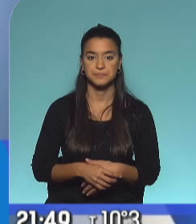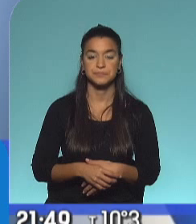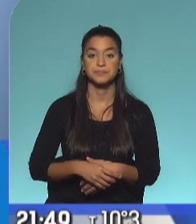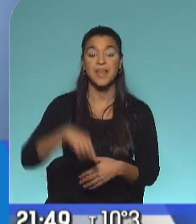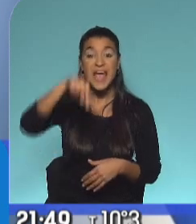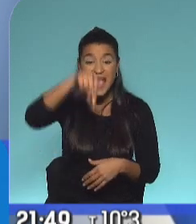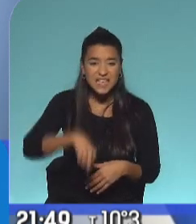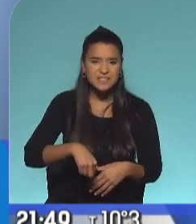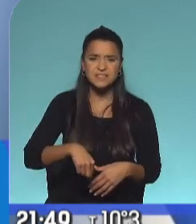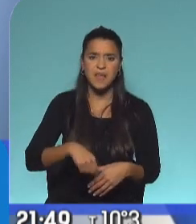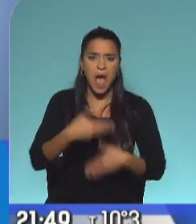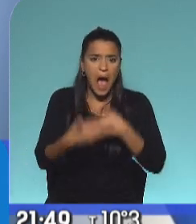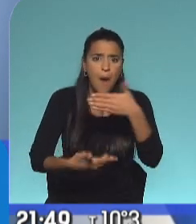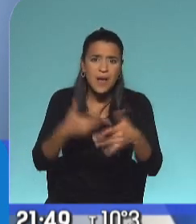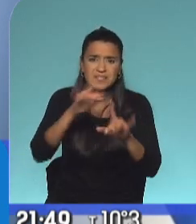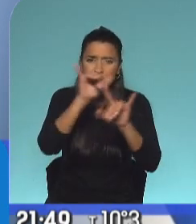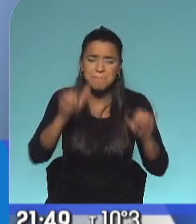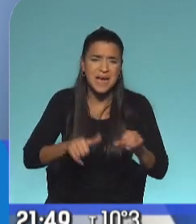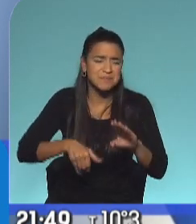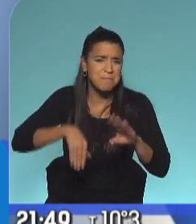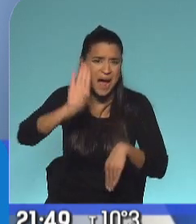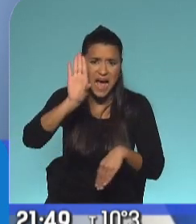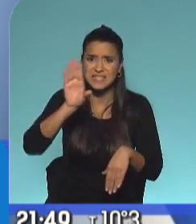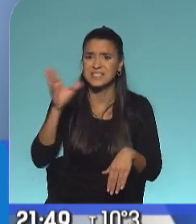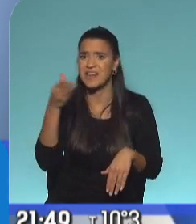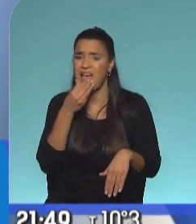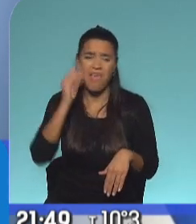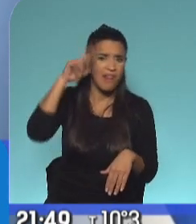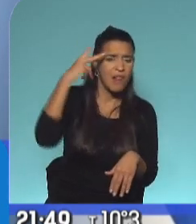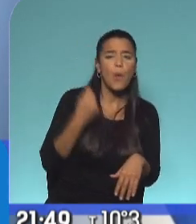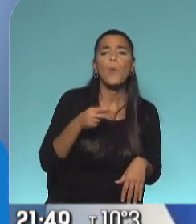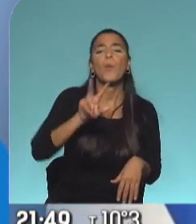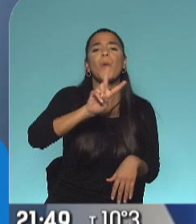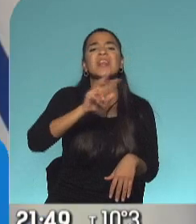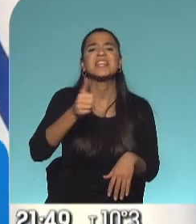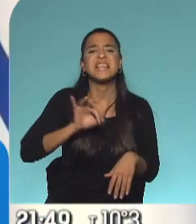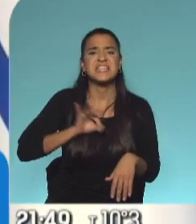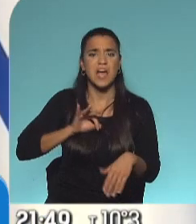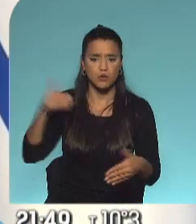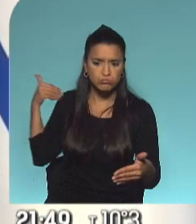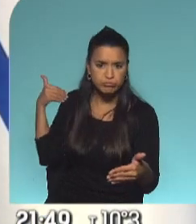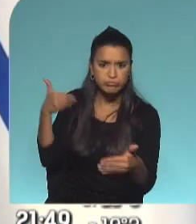Este es el mayor avance hacia la paz entre Israel y el mundo árabe en los últimos 26 años.